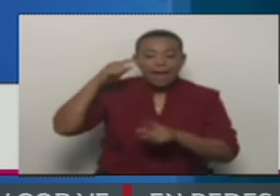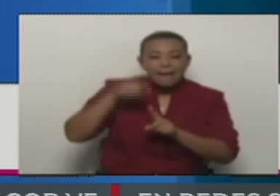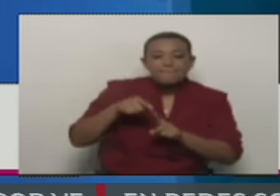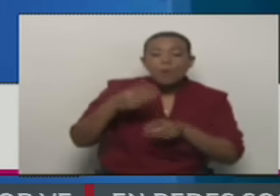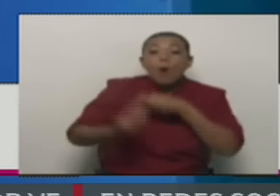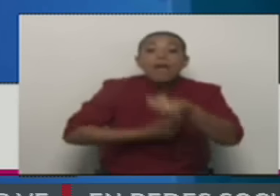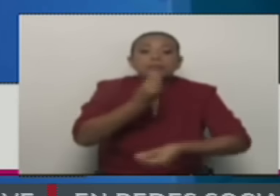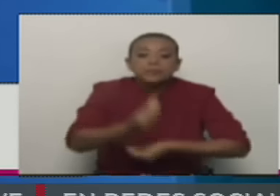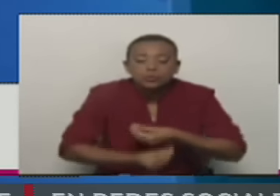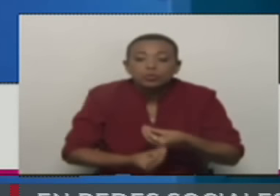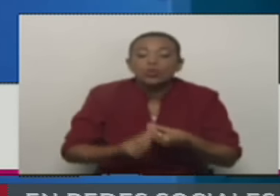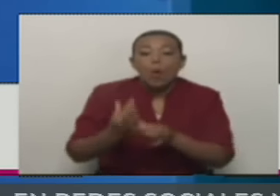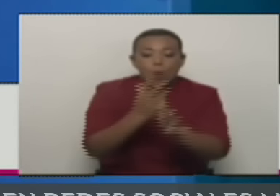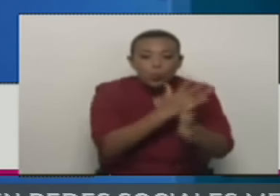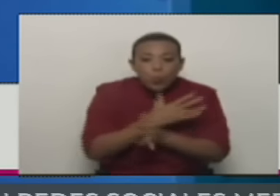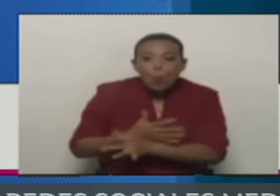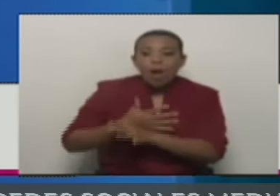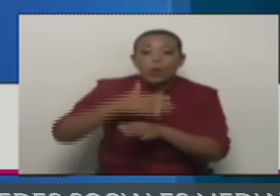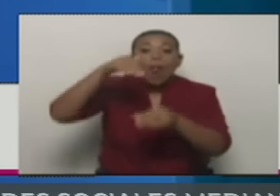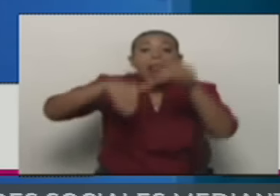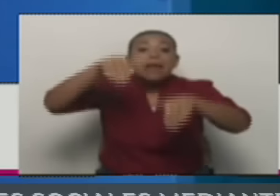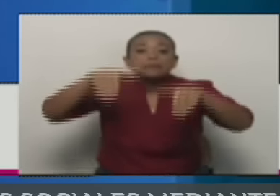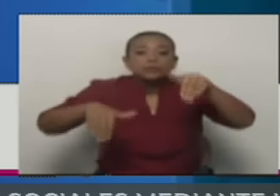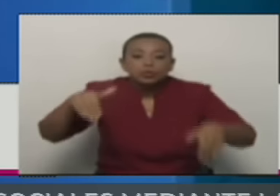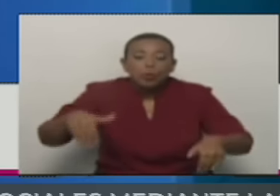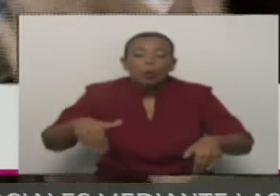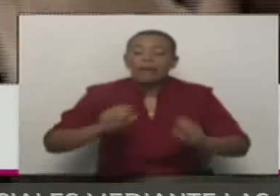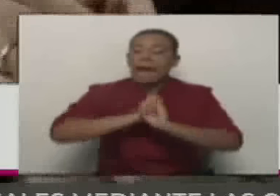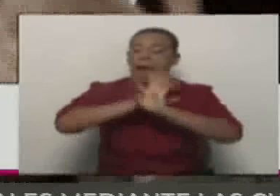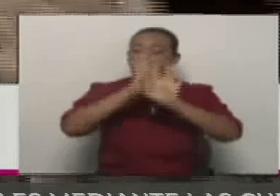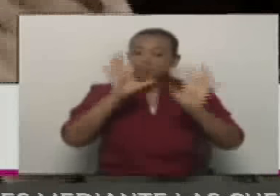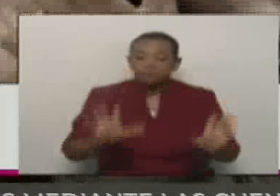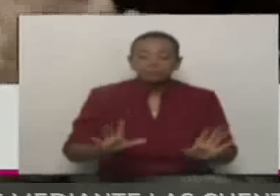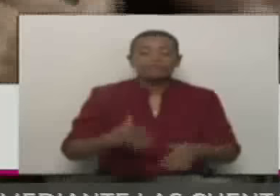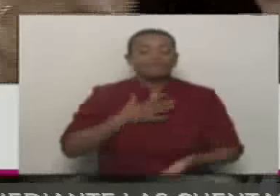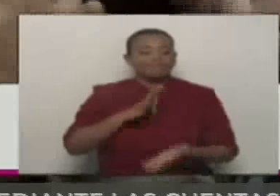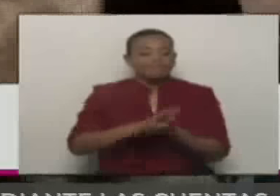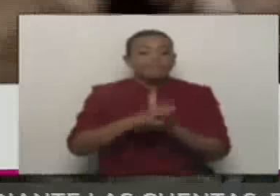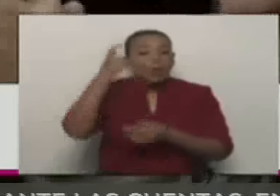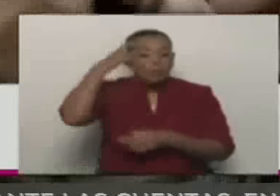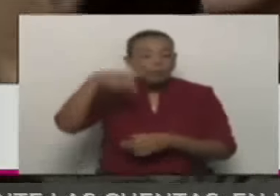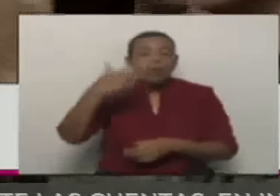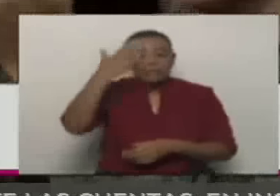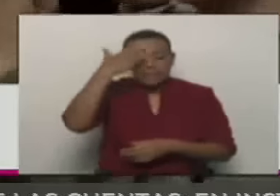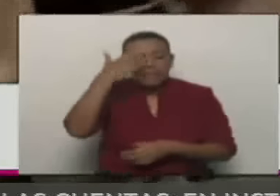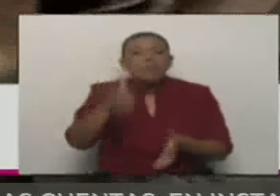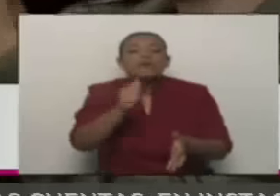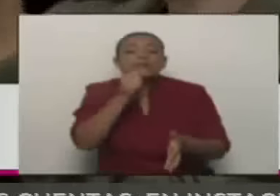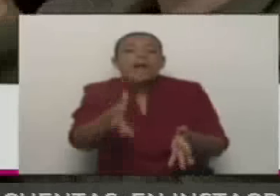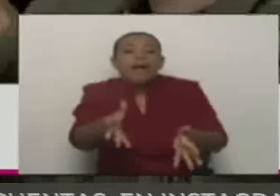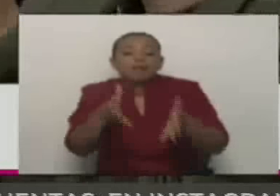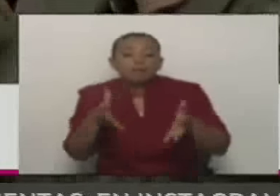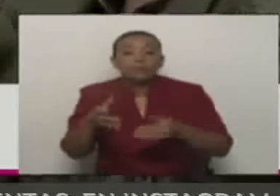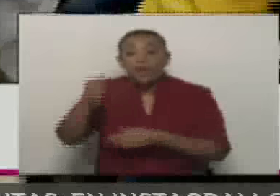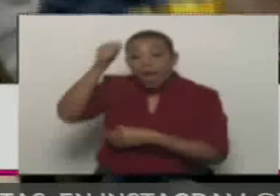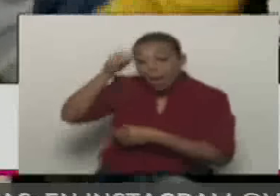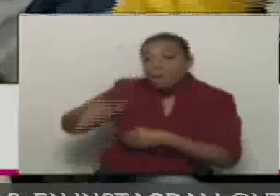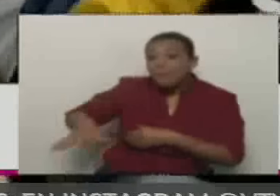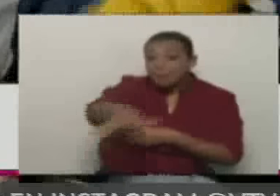paz del país. Hoy el país está tranquilo. El país